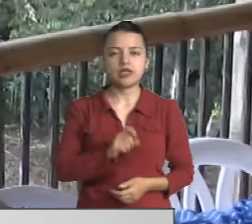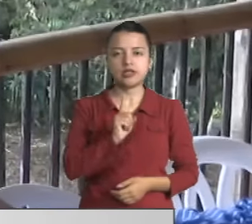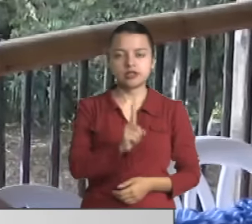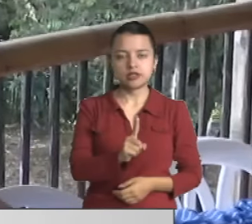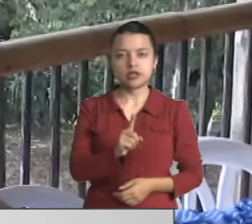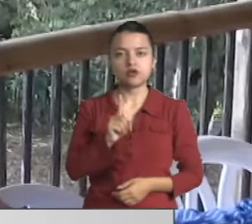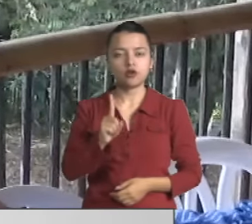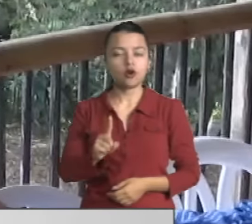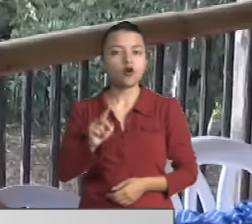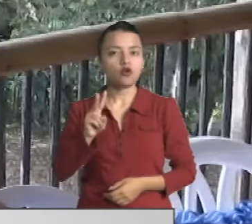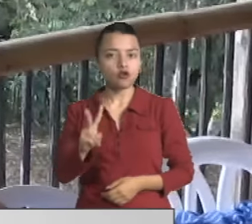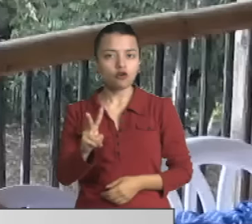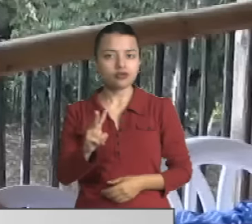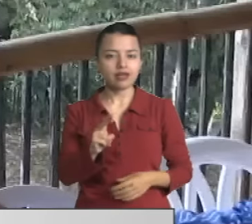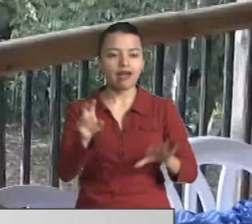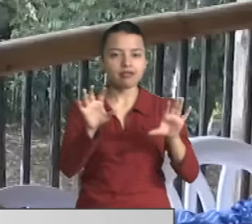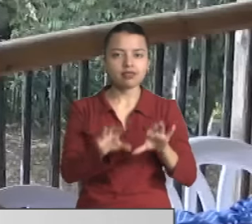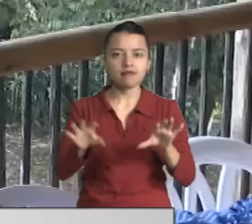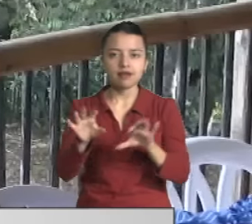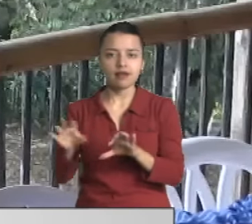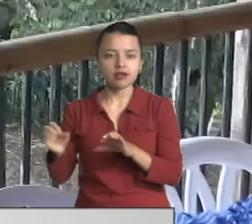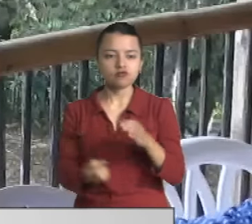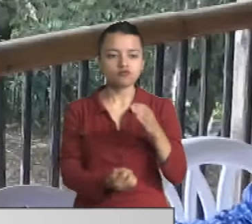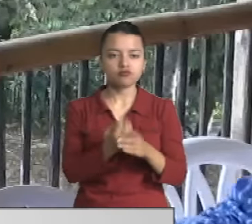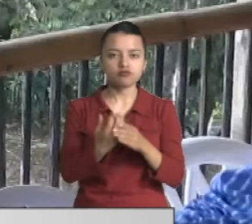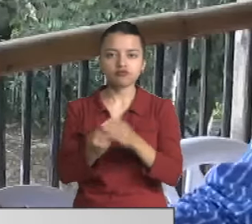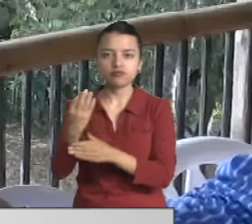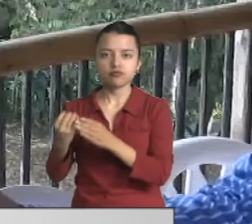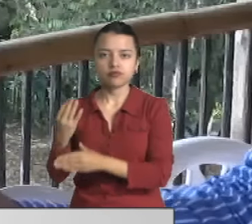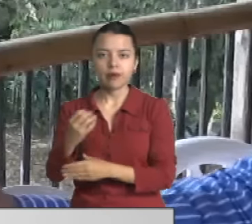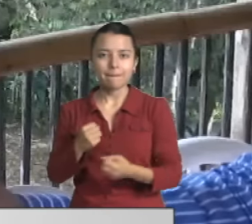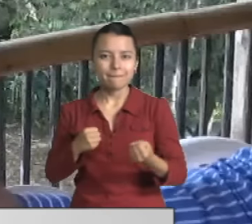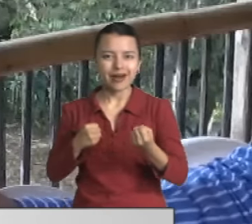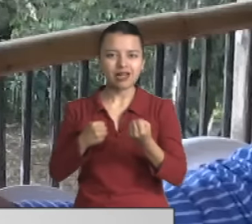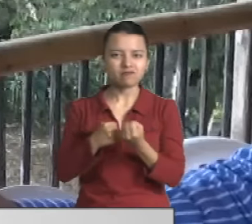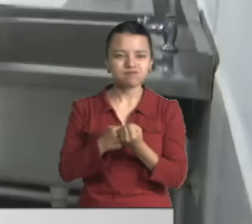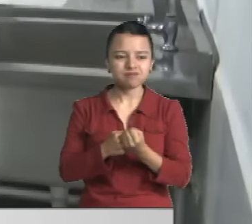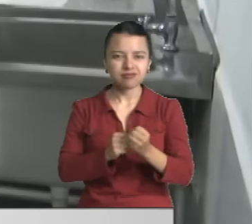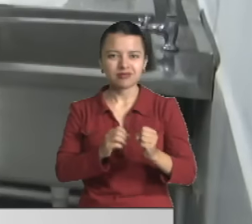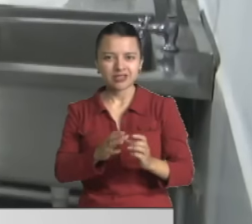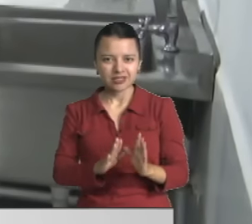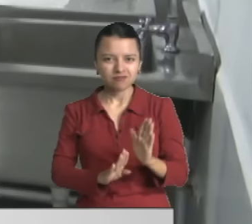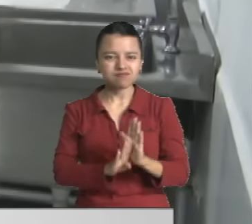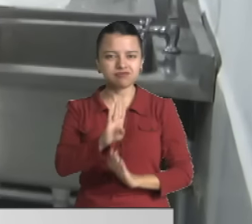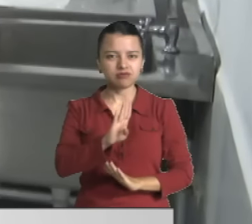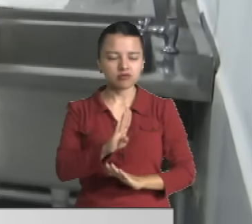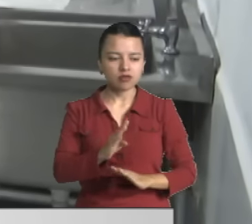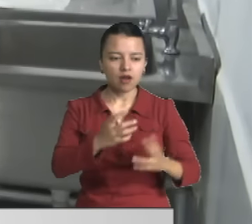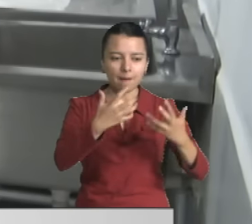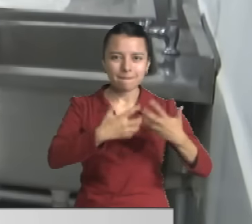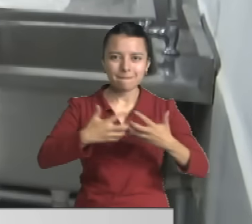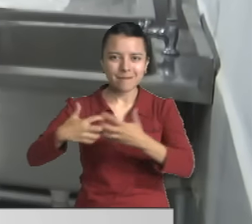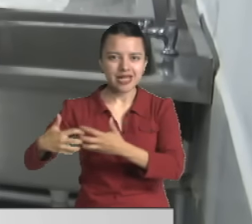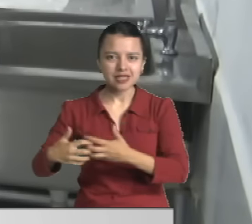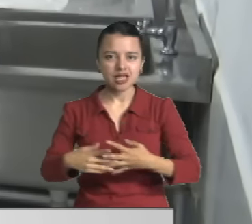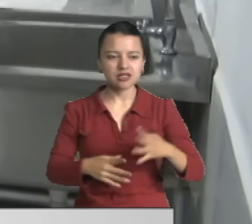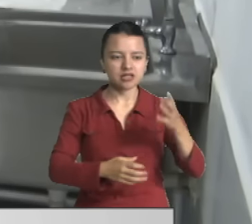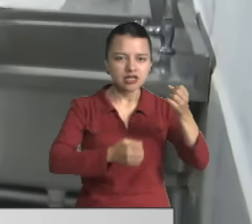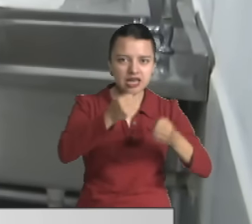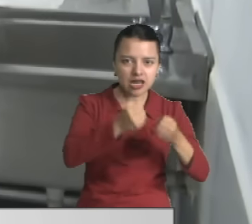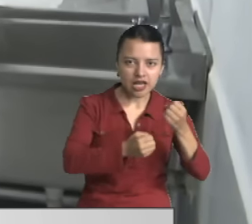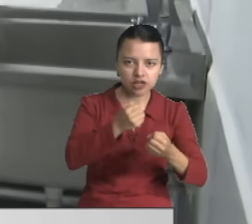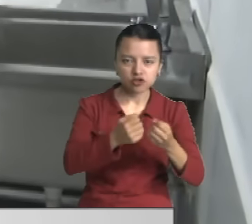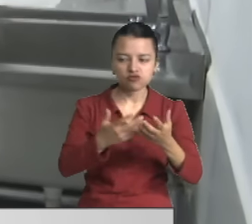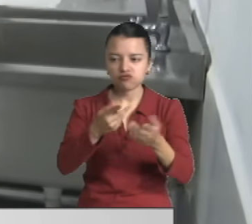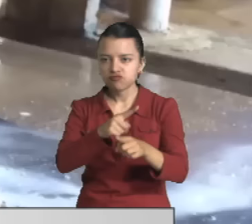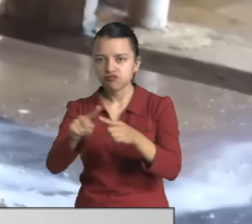informales, para mejorar y fortalecer sus procesos de desarrollo productivo. Aunque en el departamento del Cauca el sector lechero